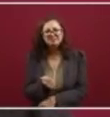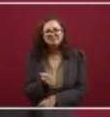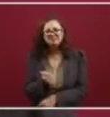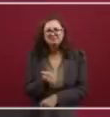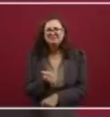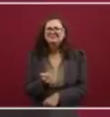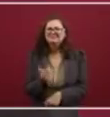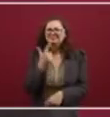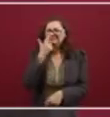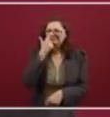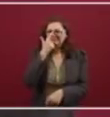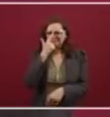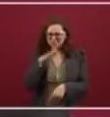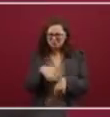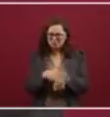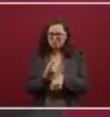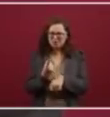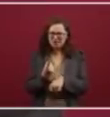¿por qué